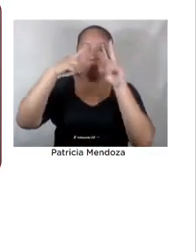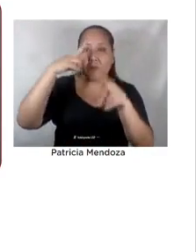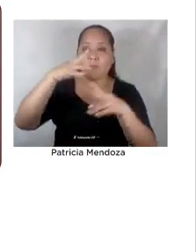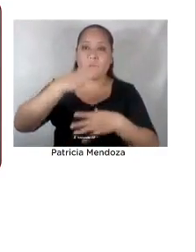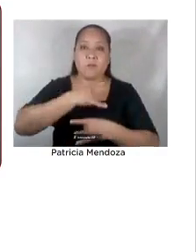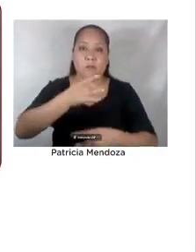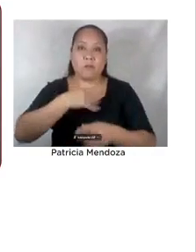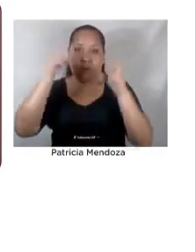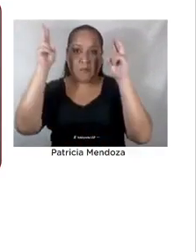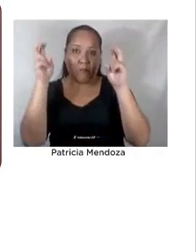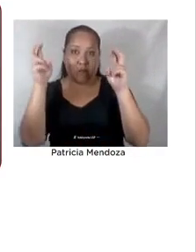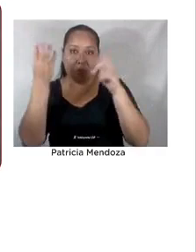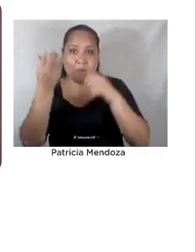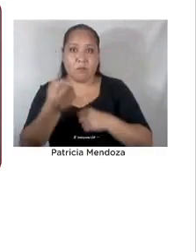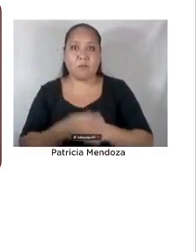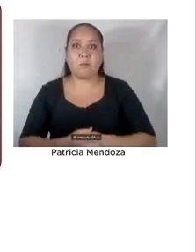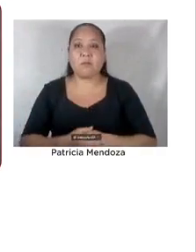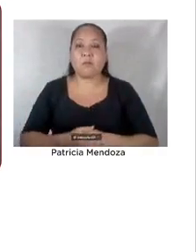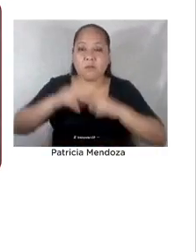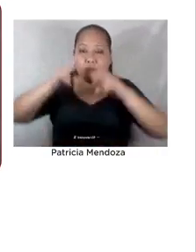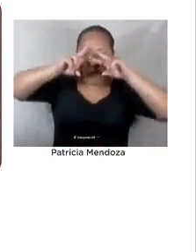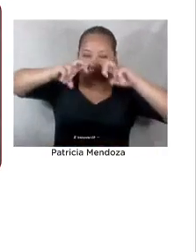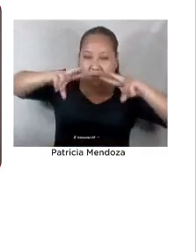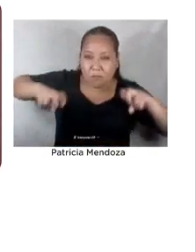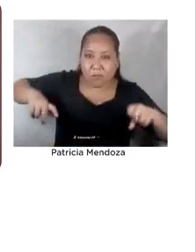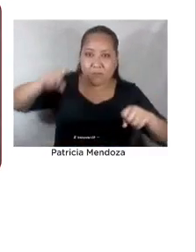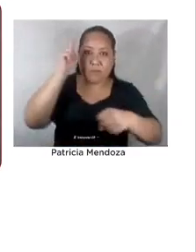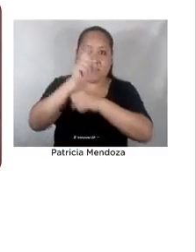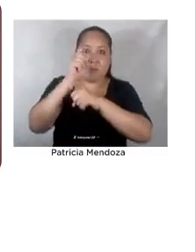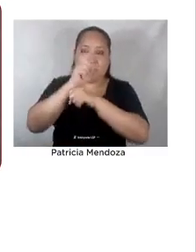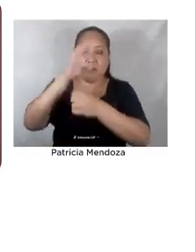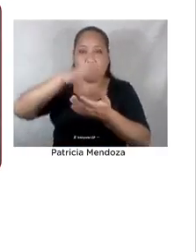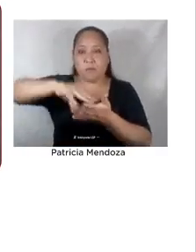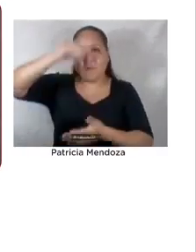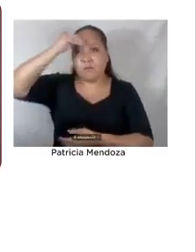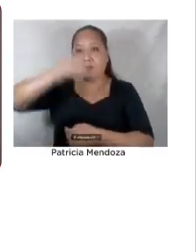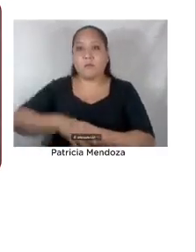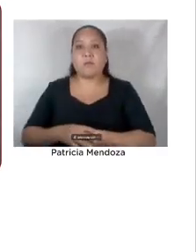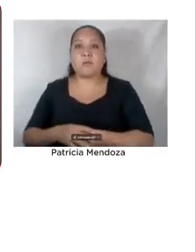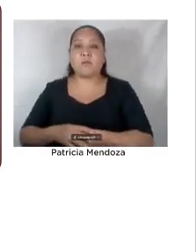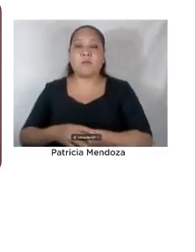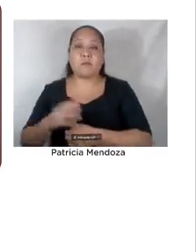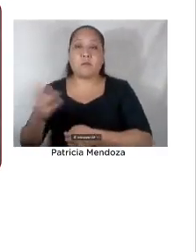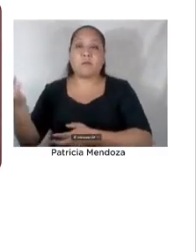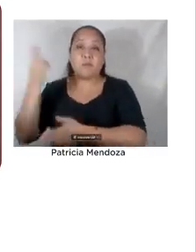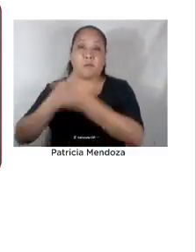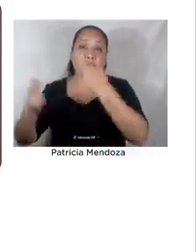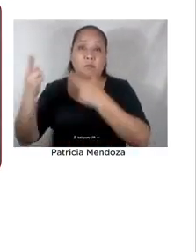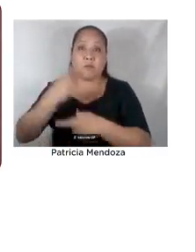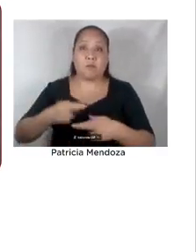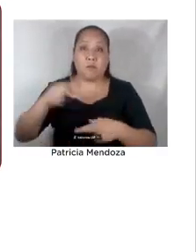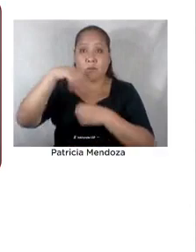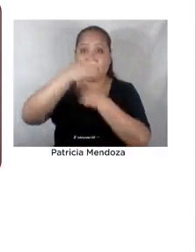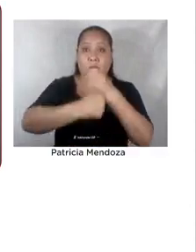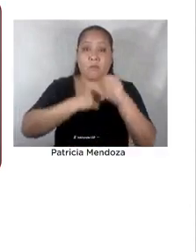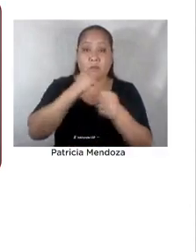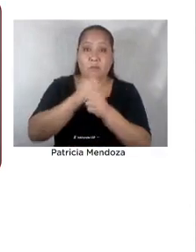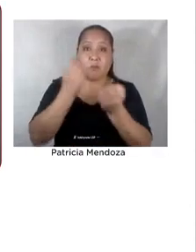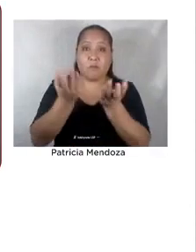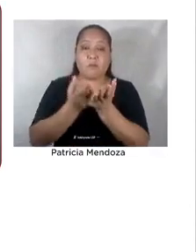interesante tema también: evaluación formativa en el buen retorno del año escolar y análisis de